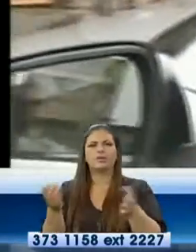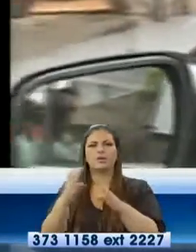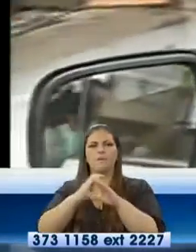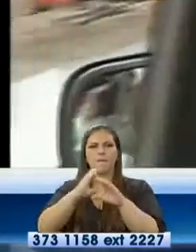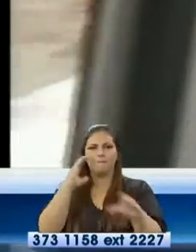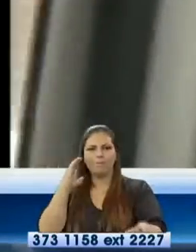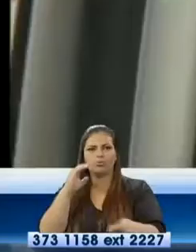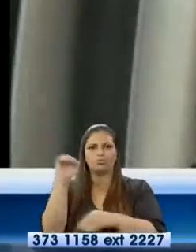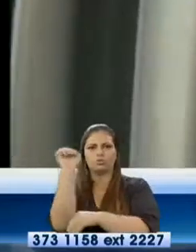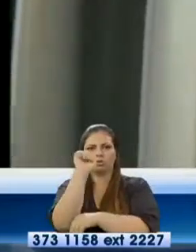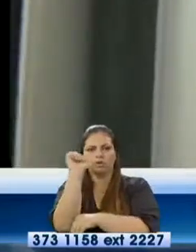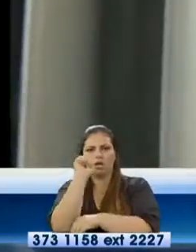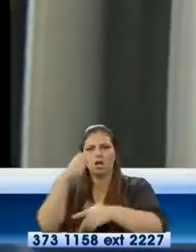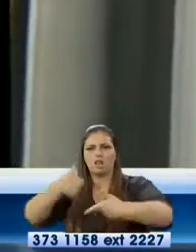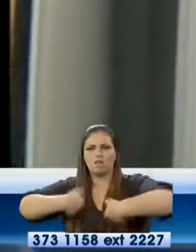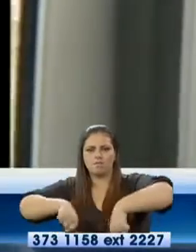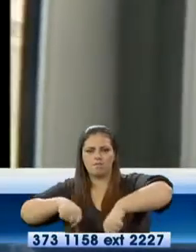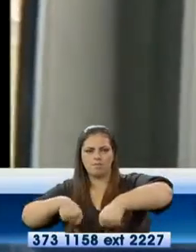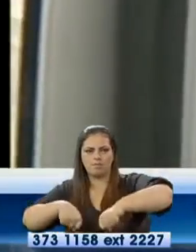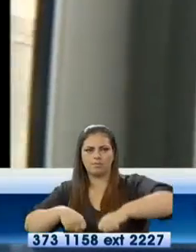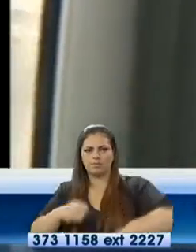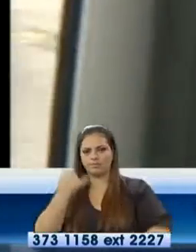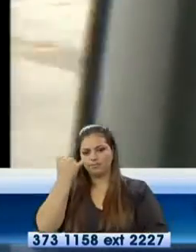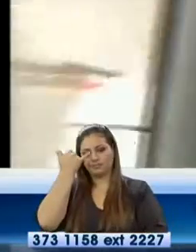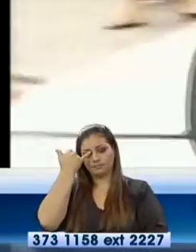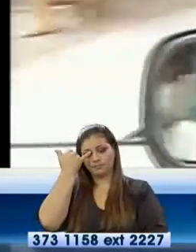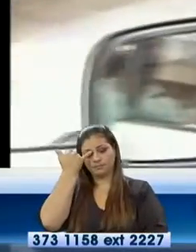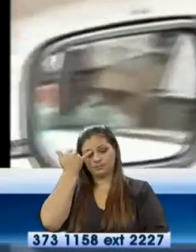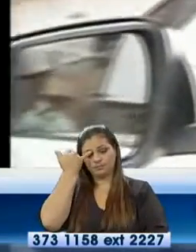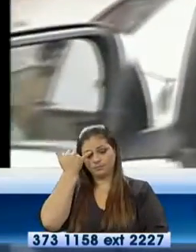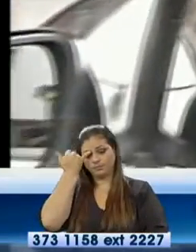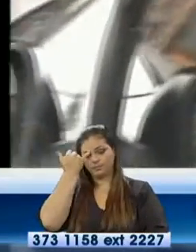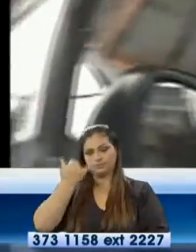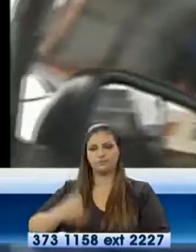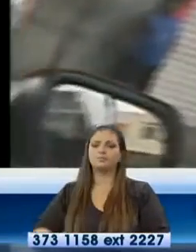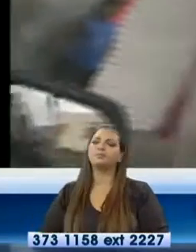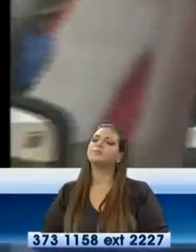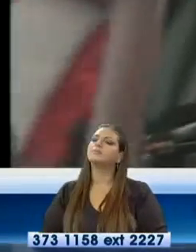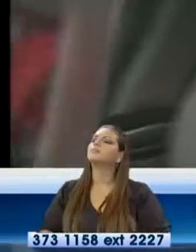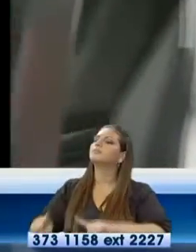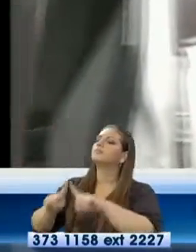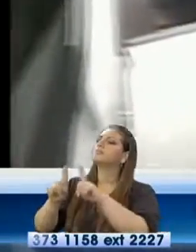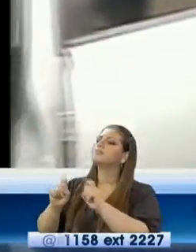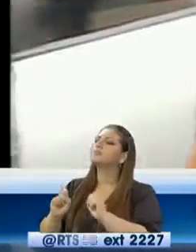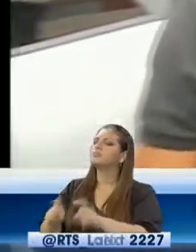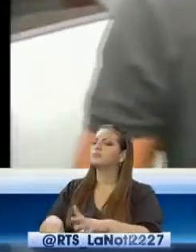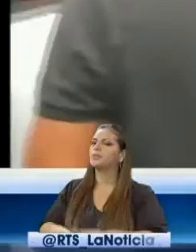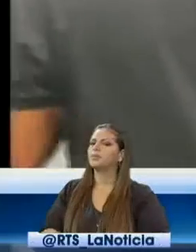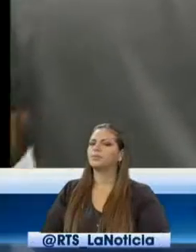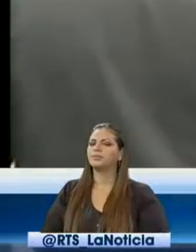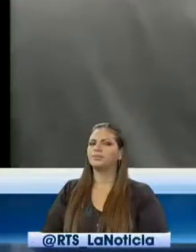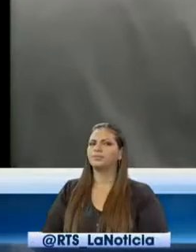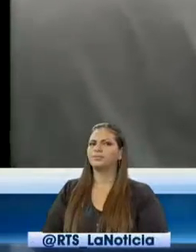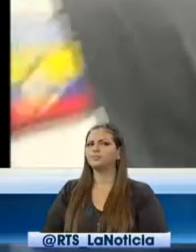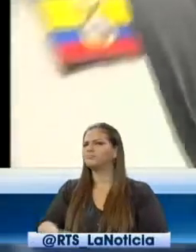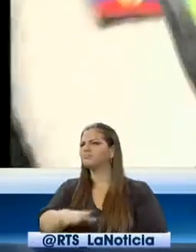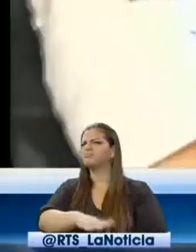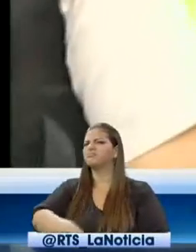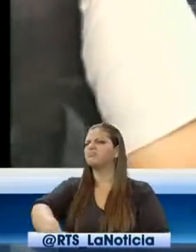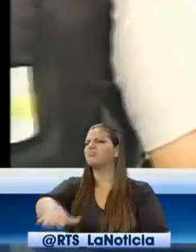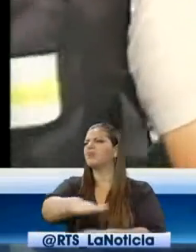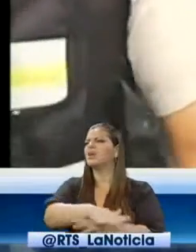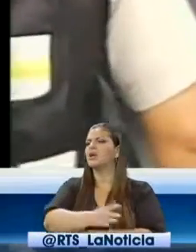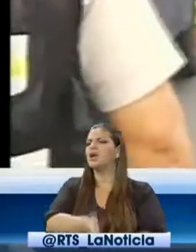incidencias delictuales en el circuito Portete. ¿Qué información tienen ustedes? ¿Cómo está el distrito Portete, sobre todo